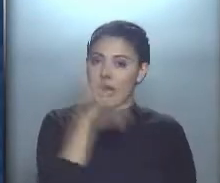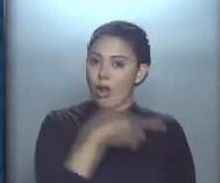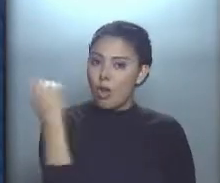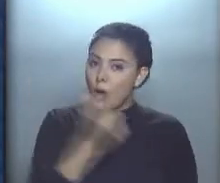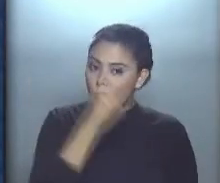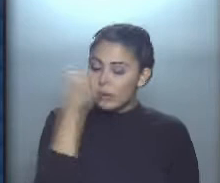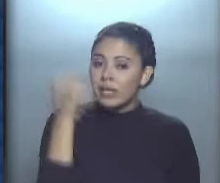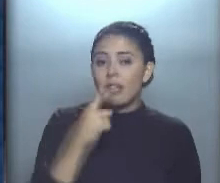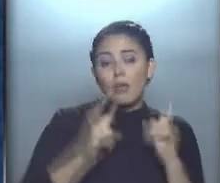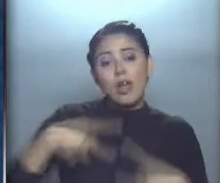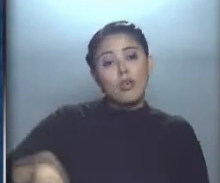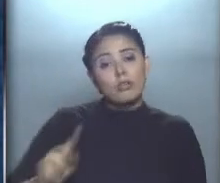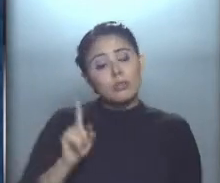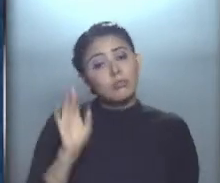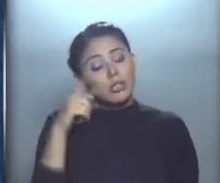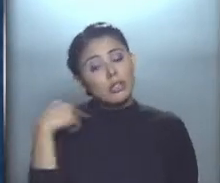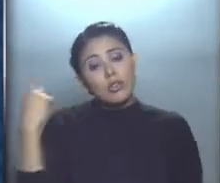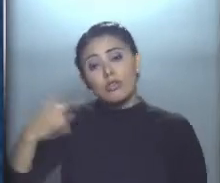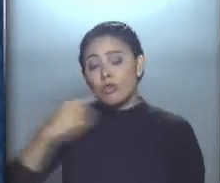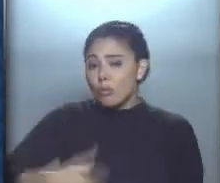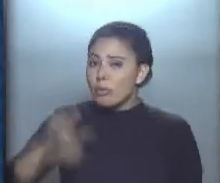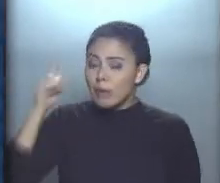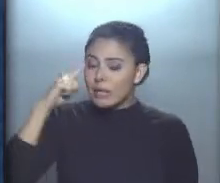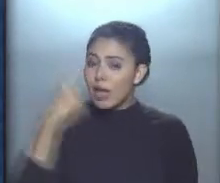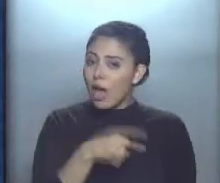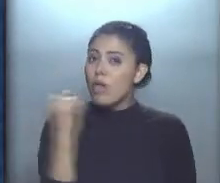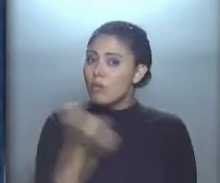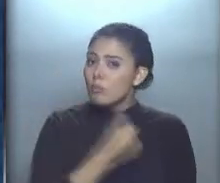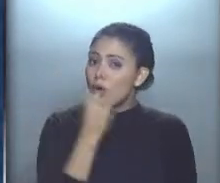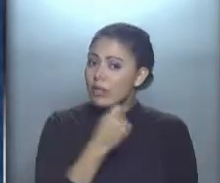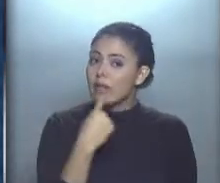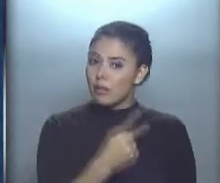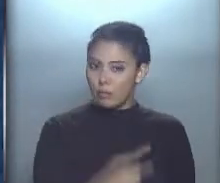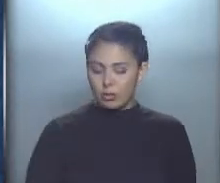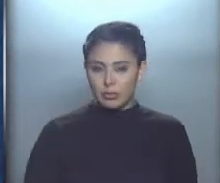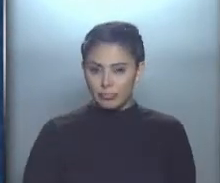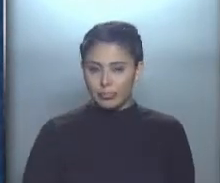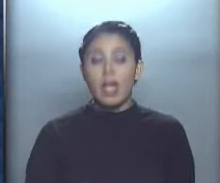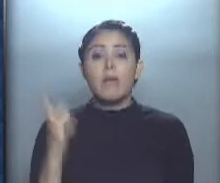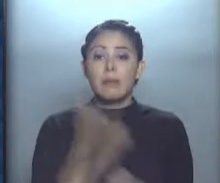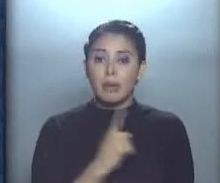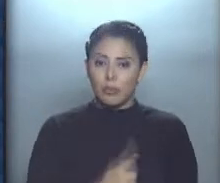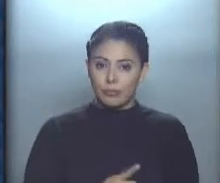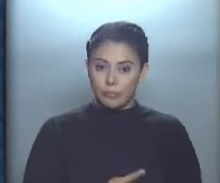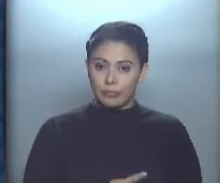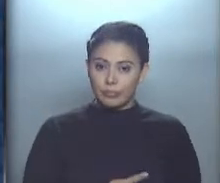que ha hecho algunas observaciones y que nosotros creemos que es importante responder. En primer lugar,